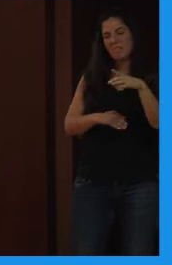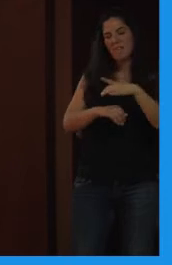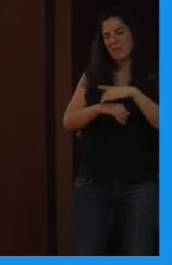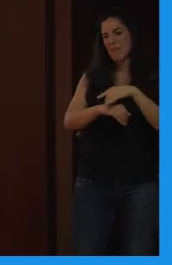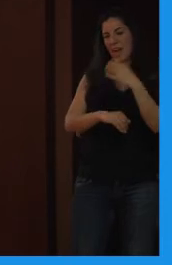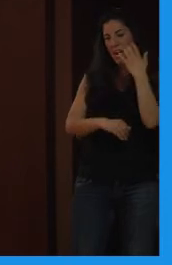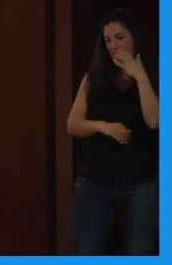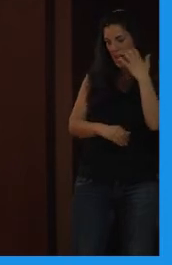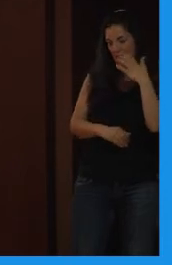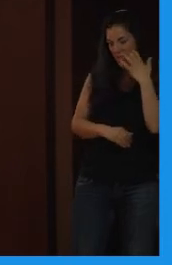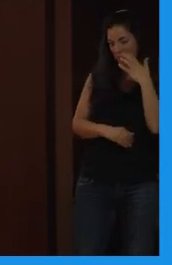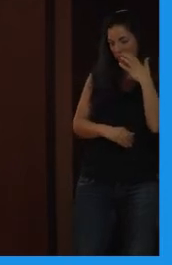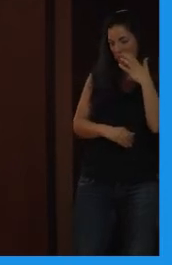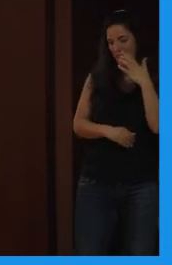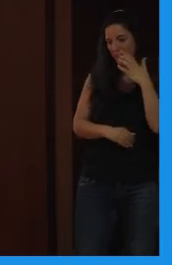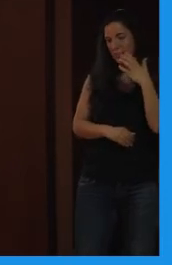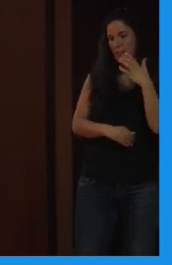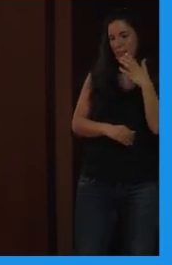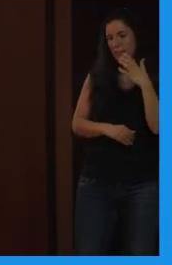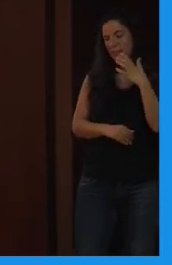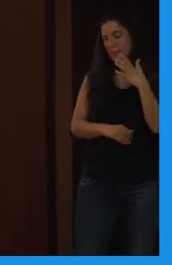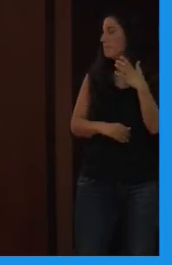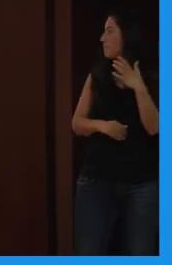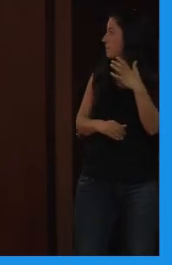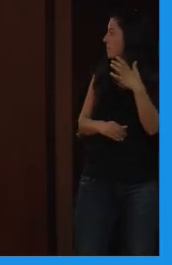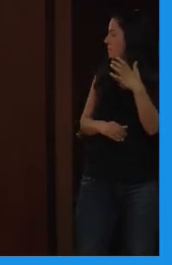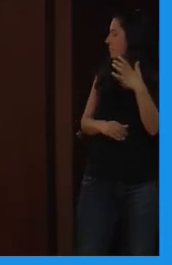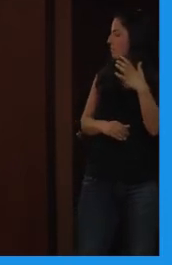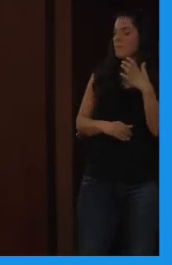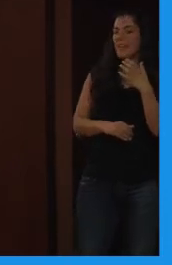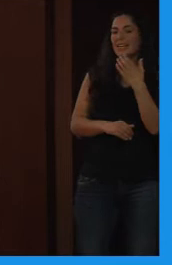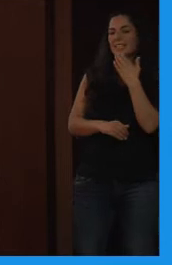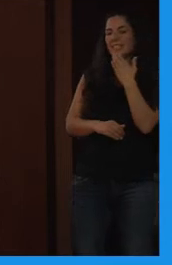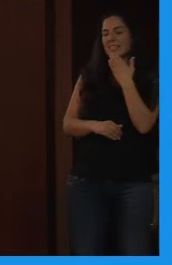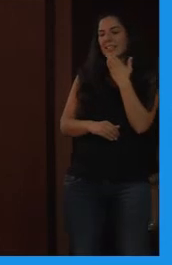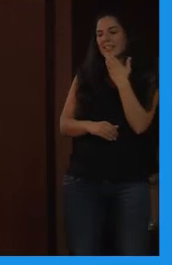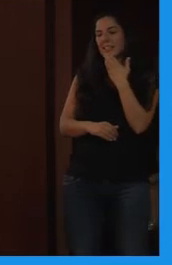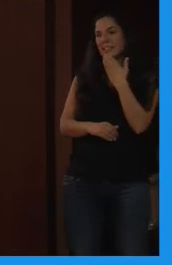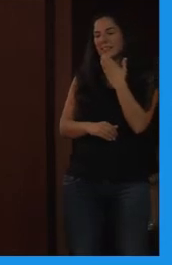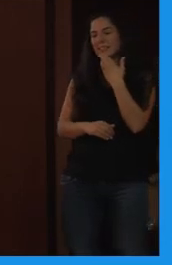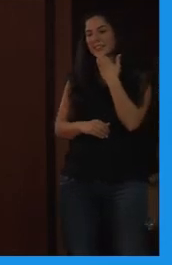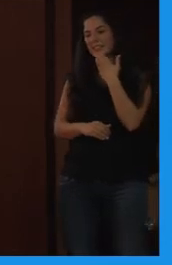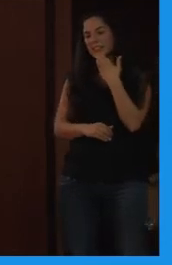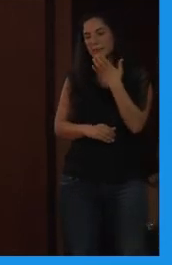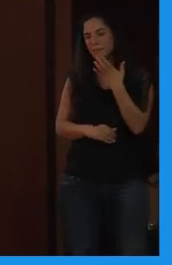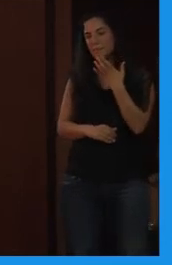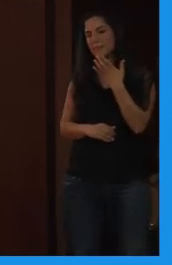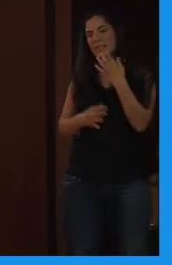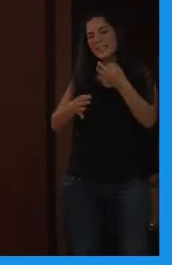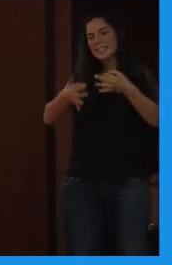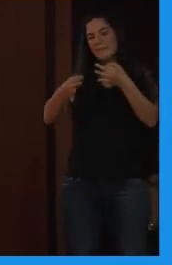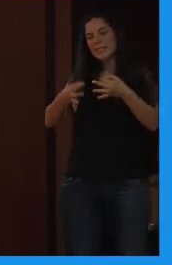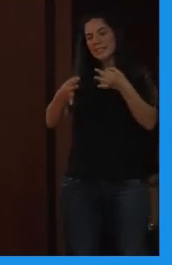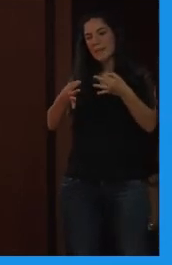Entonces, y el déficit de hormona de crecimiento incluso es mucho más raro. Entonces, lo que sí que habría que descartar siempre, porque es